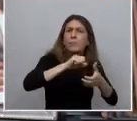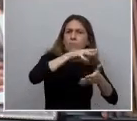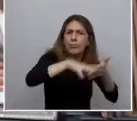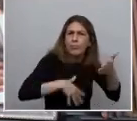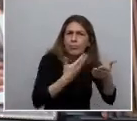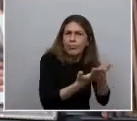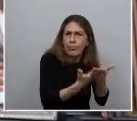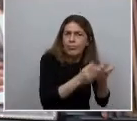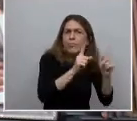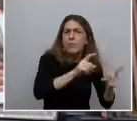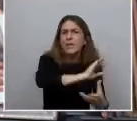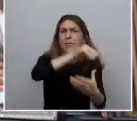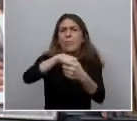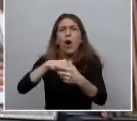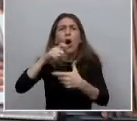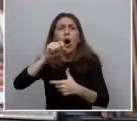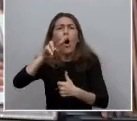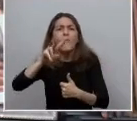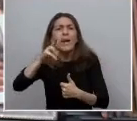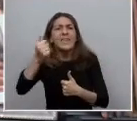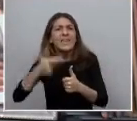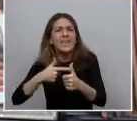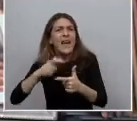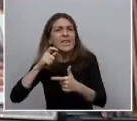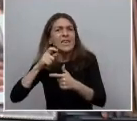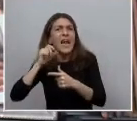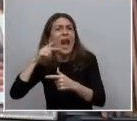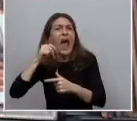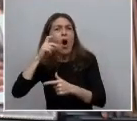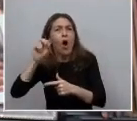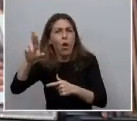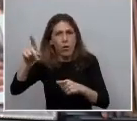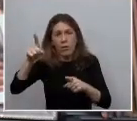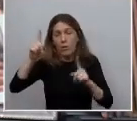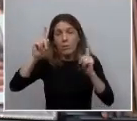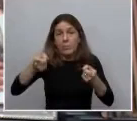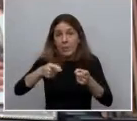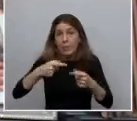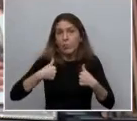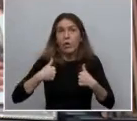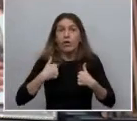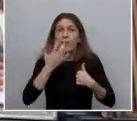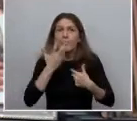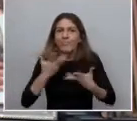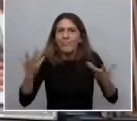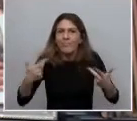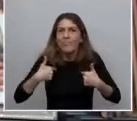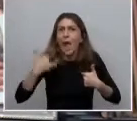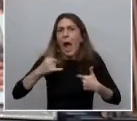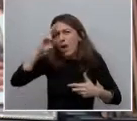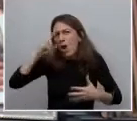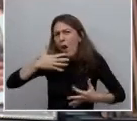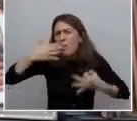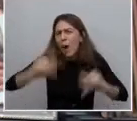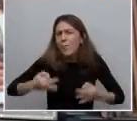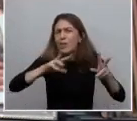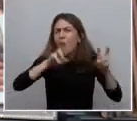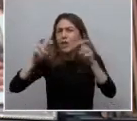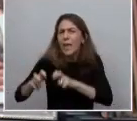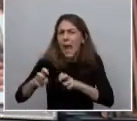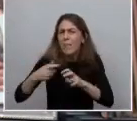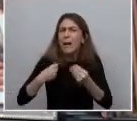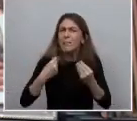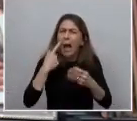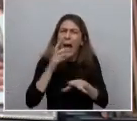en la COP26 de Glasgow. En este sentido, me complace anunciar aquí los nuevos compromisos que orientan nuestro